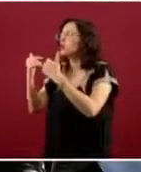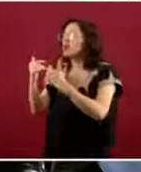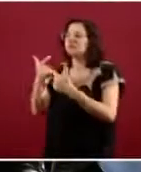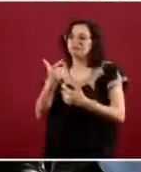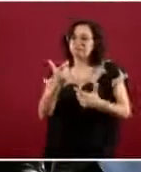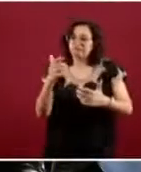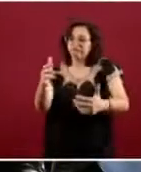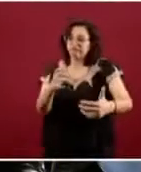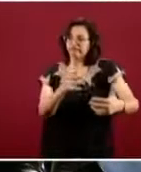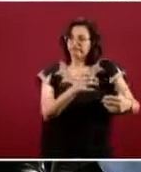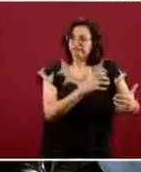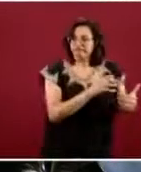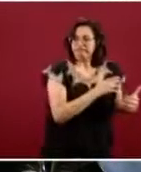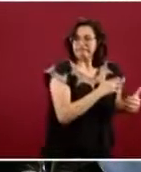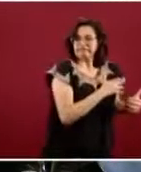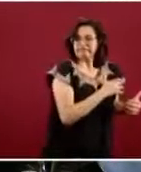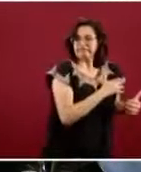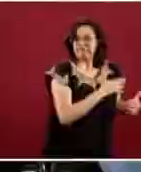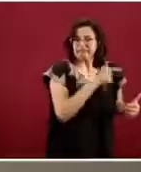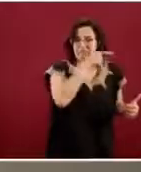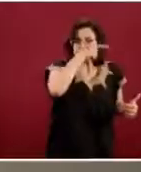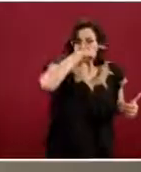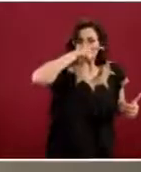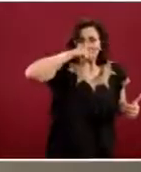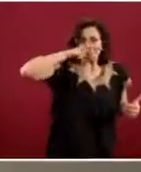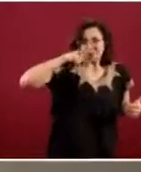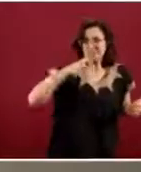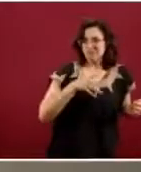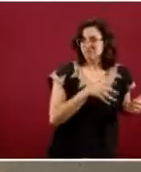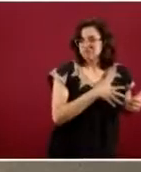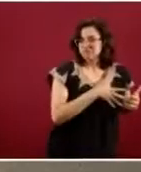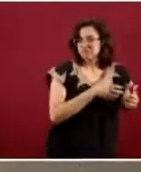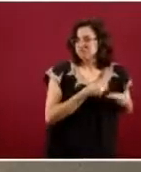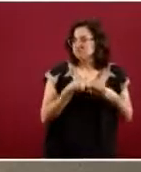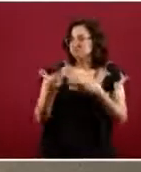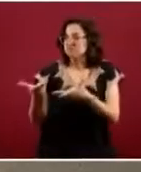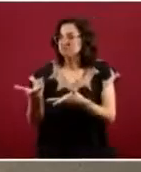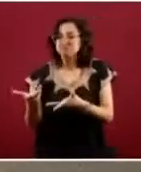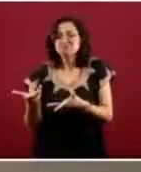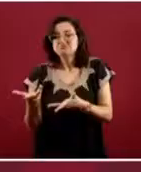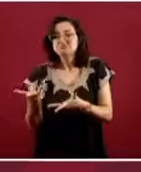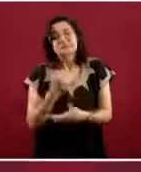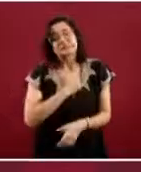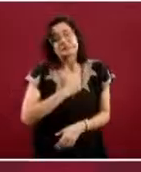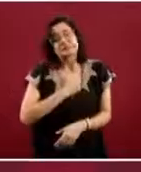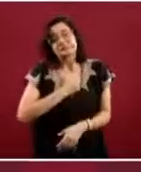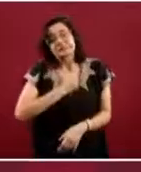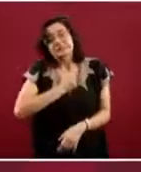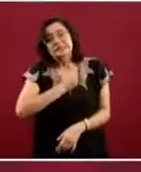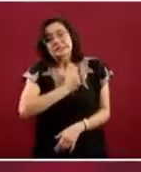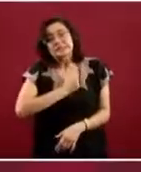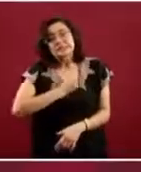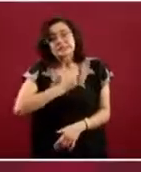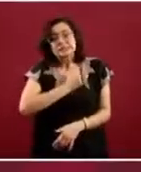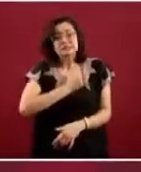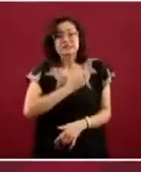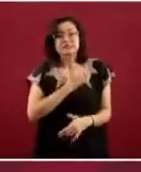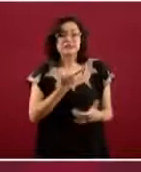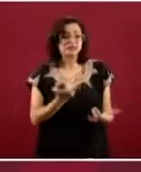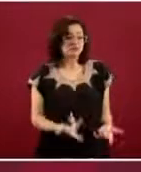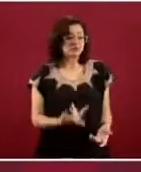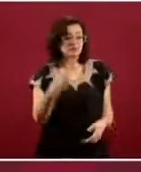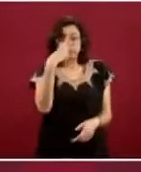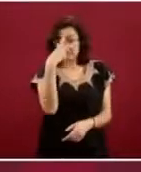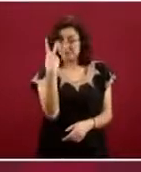Salud muchas semanas atrás. Entonces, es verdaderamente lamentable que teniendo gran